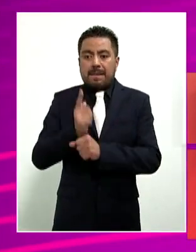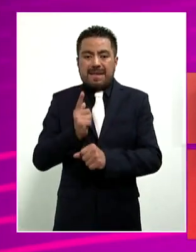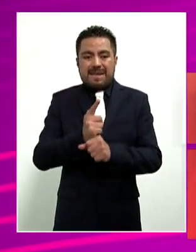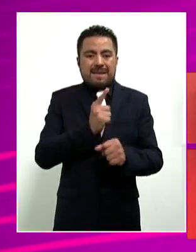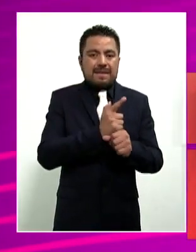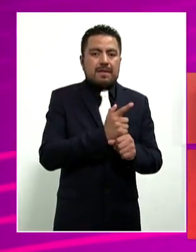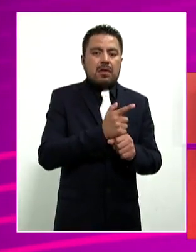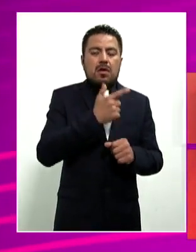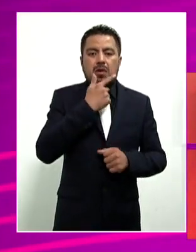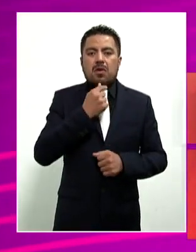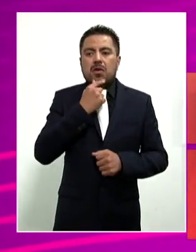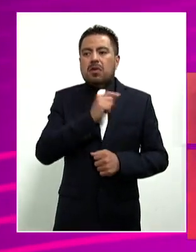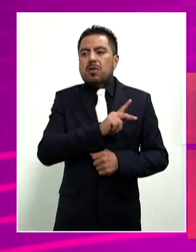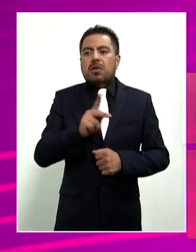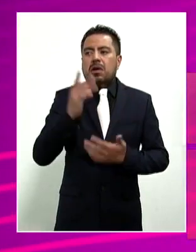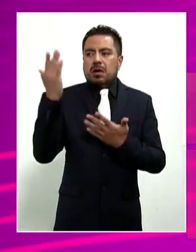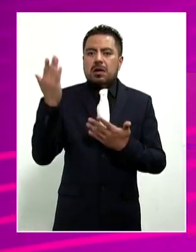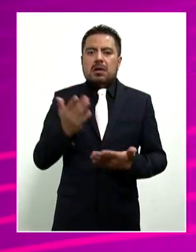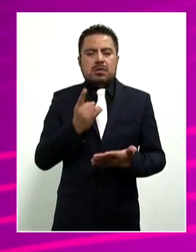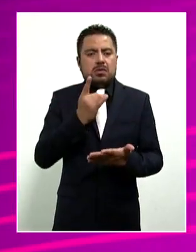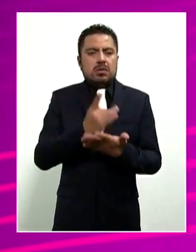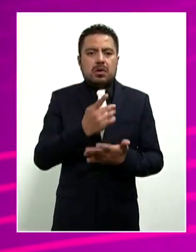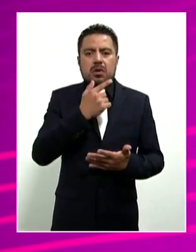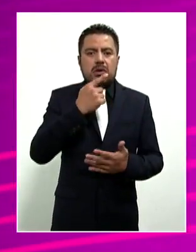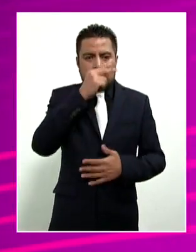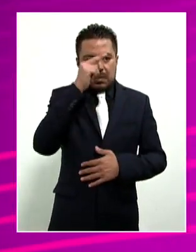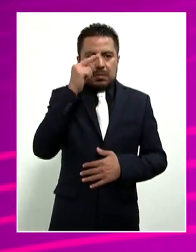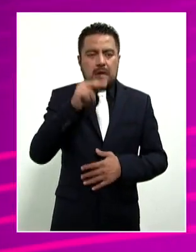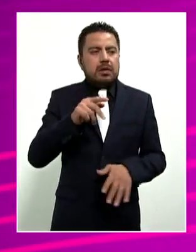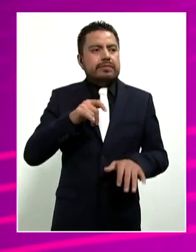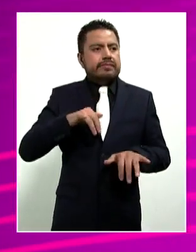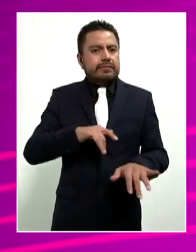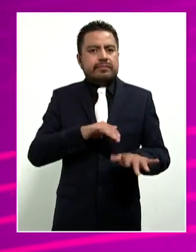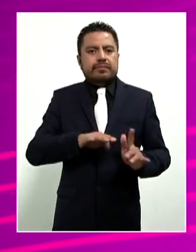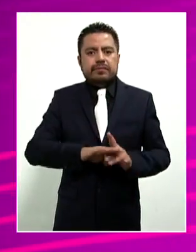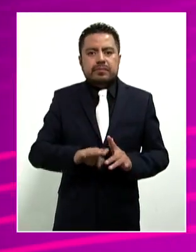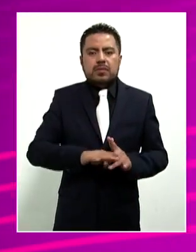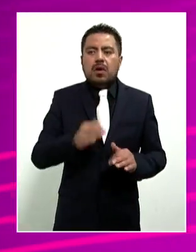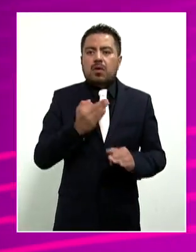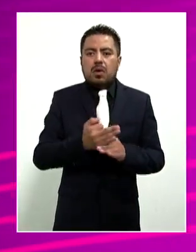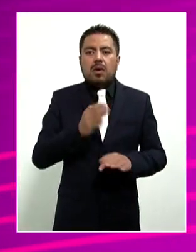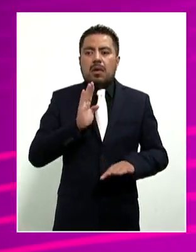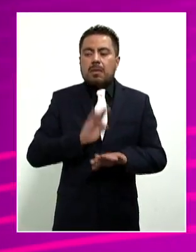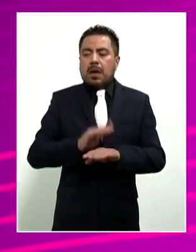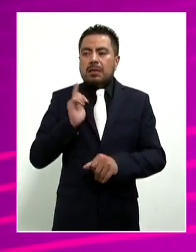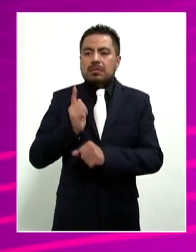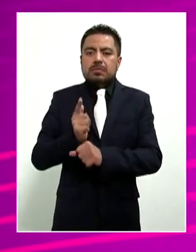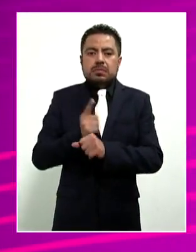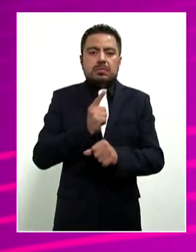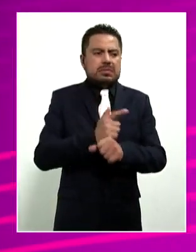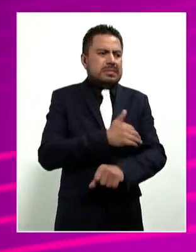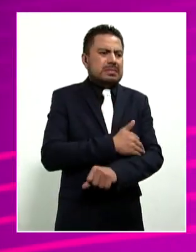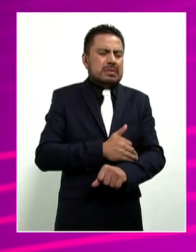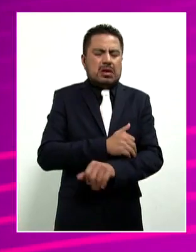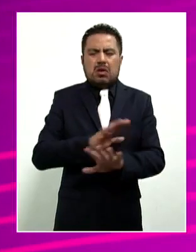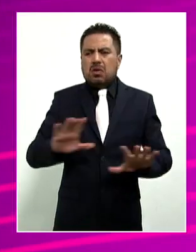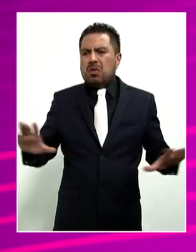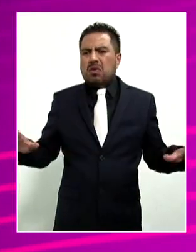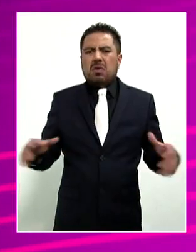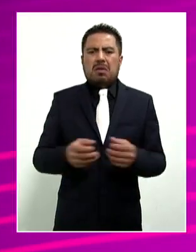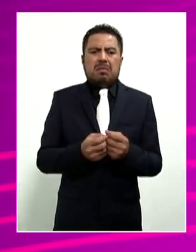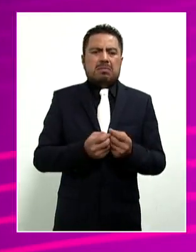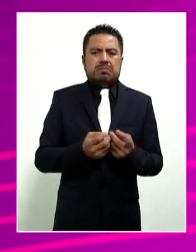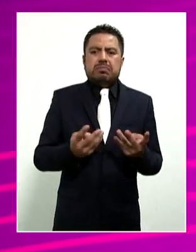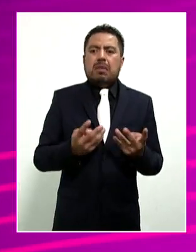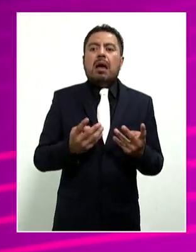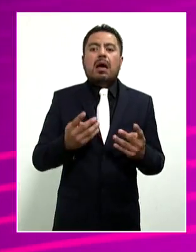todo hombres solos que venían a México en tránsito, y hoy vemos cada vez más familias enteras que